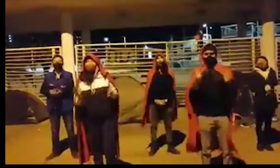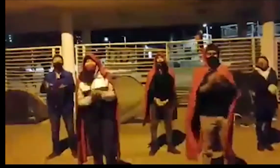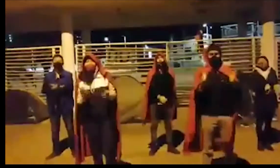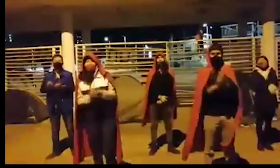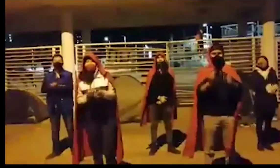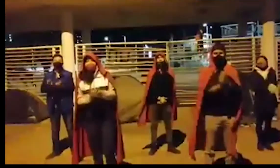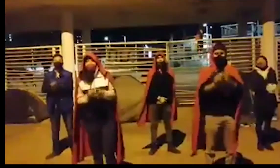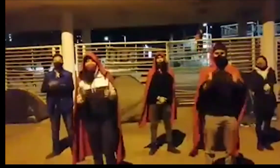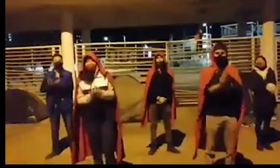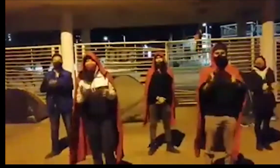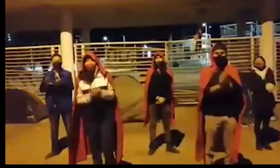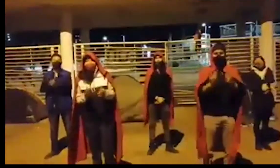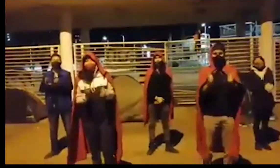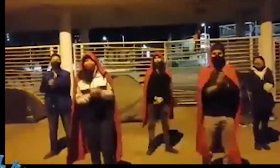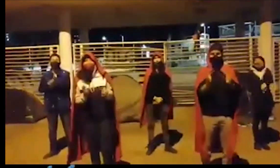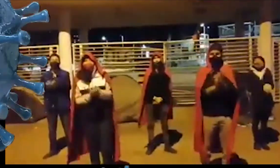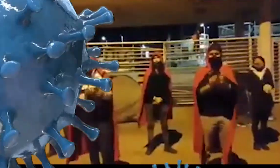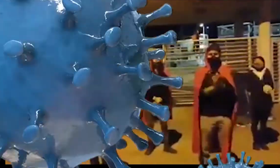cansado.